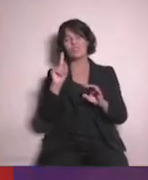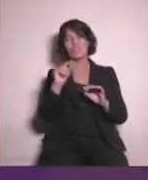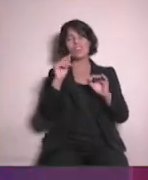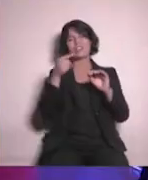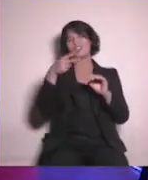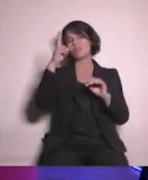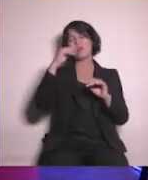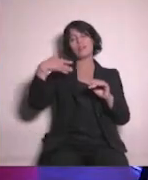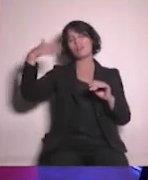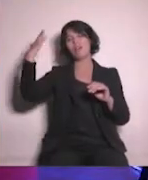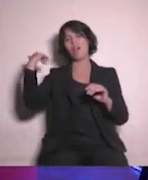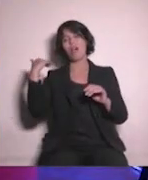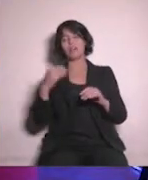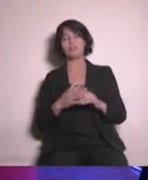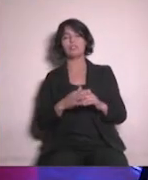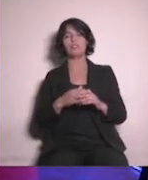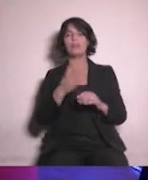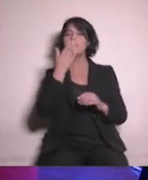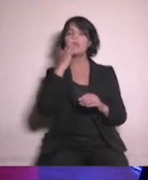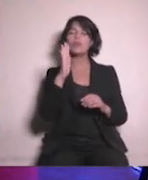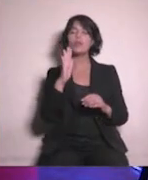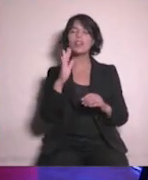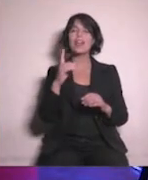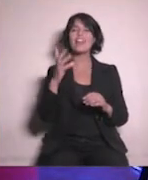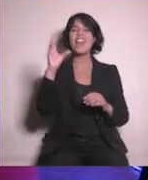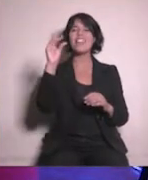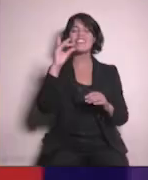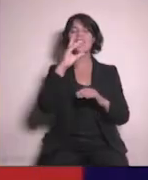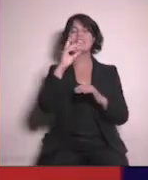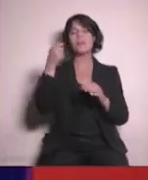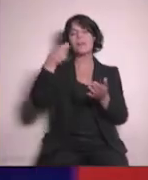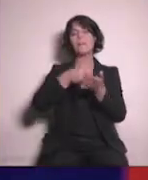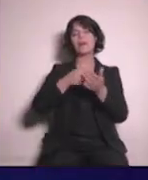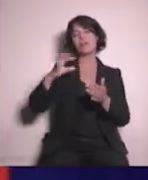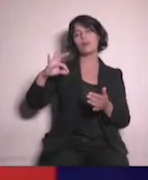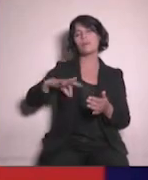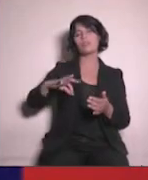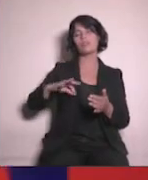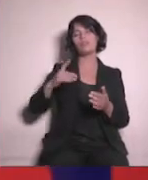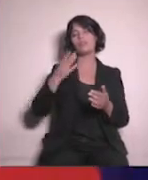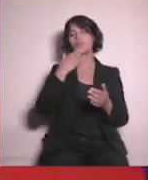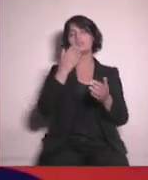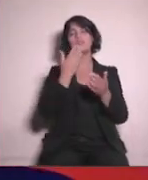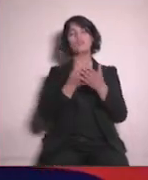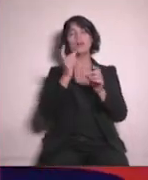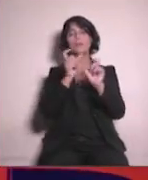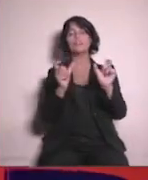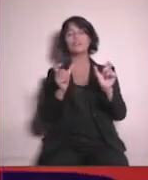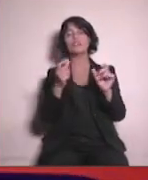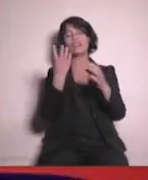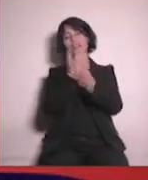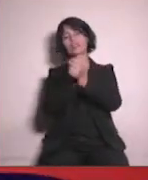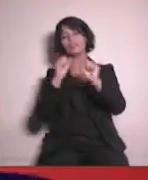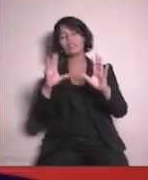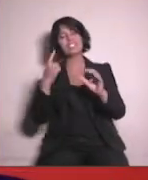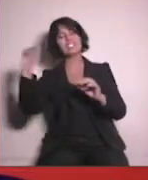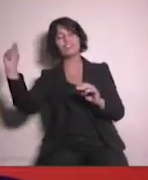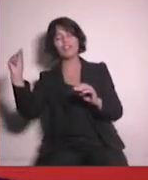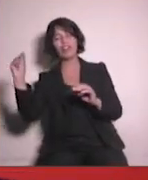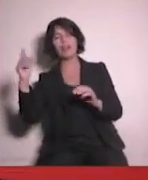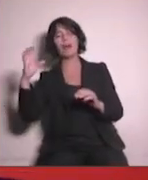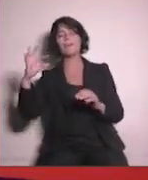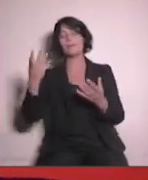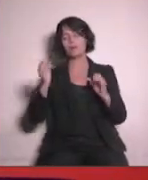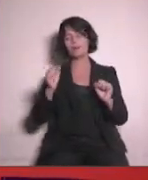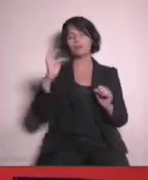pasados. Adecuar la edad de pensión, la edad de retiro. En los países de la OCDE están